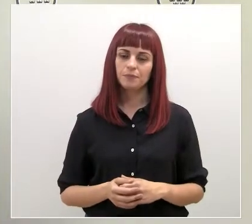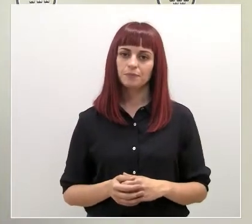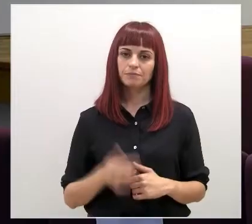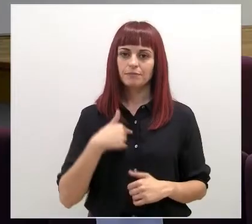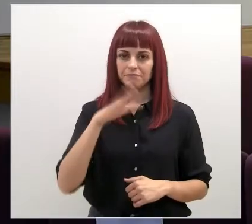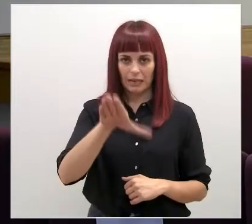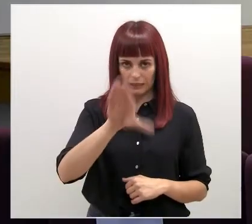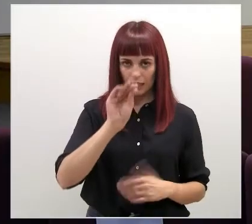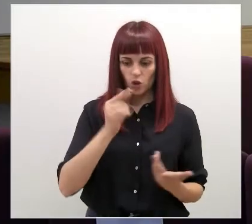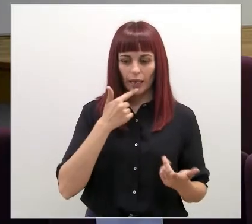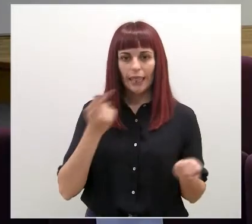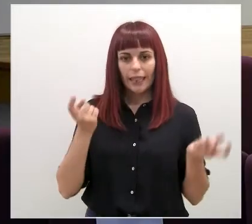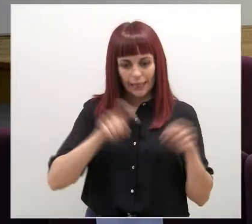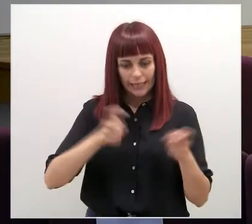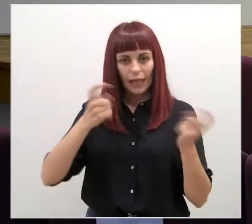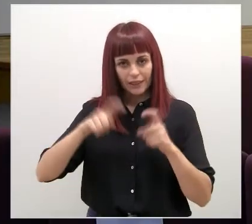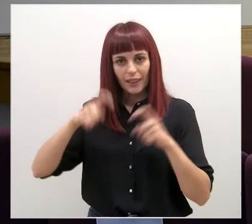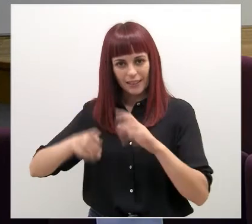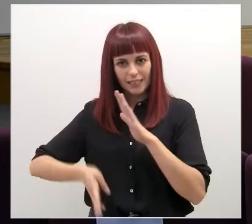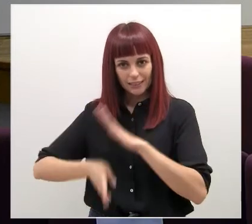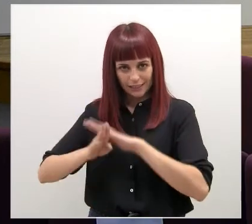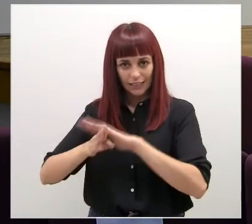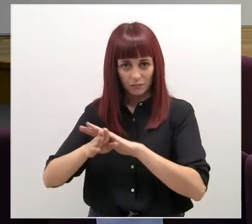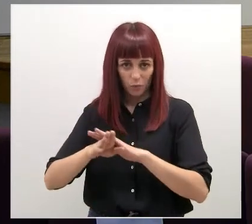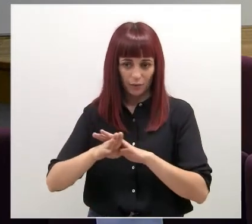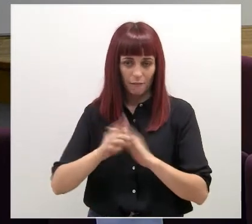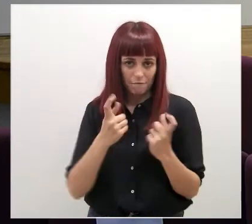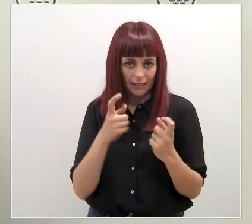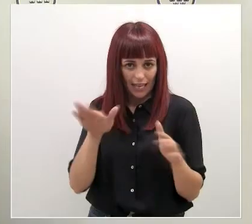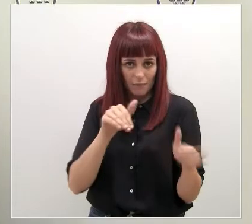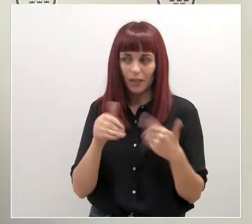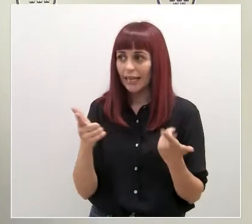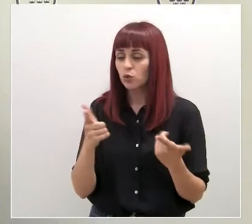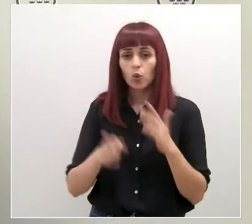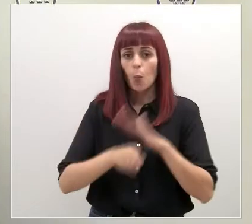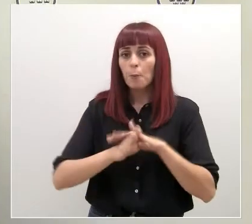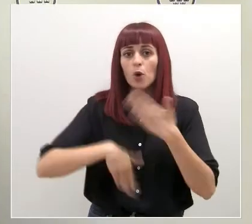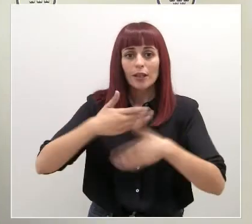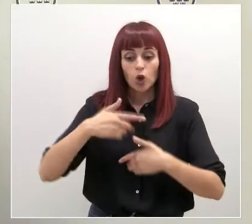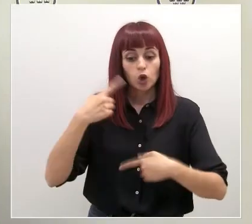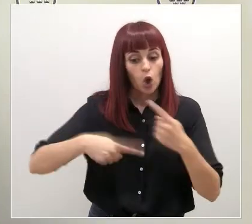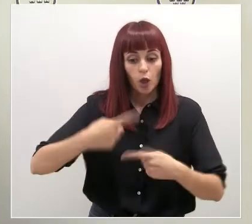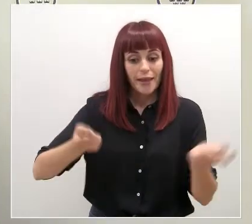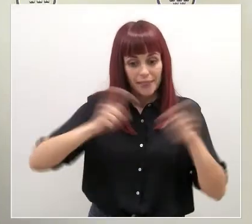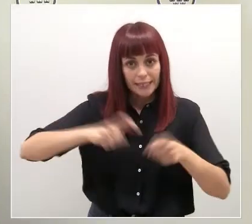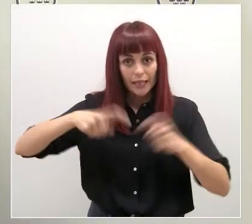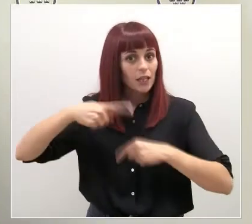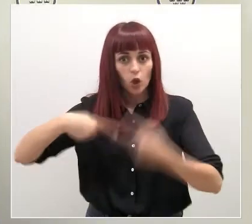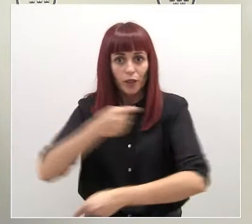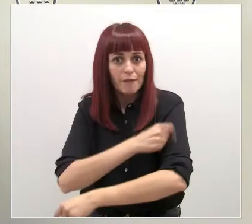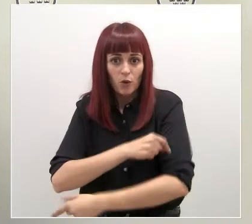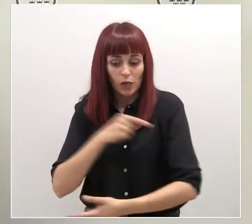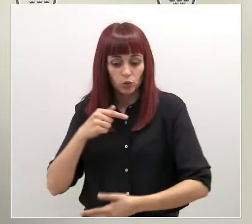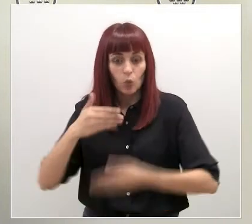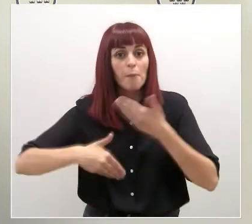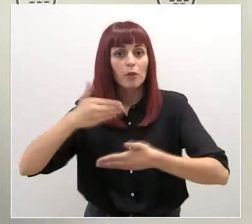Entiendo que se sigue citando, que queda todavía gente por llamar. Pues es que es un proceso continuo, es decir, todos los días se cita, todos los días se vacuna, es decir, que es un